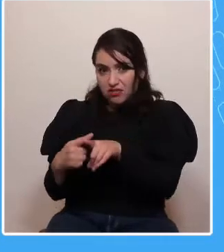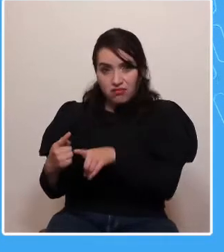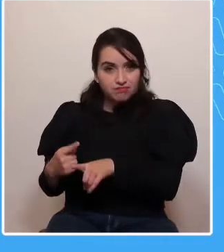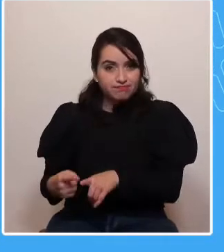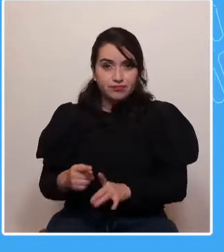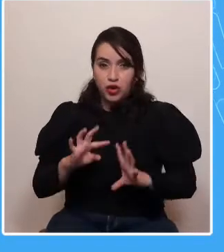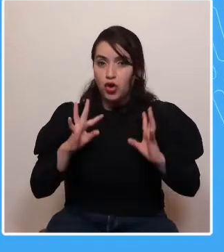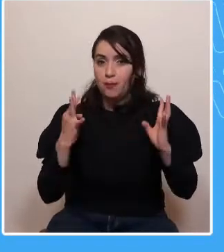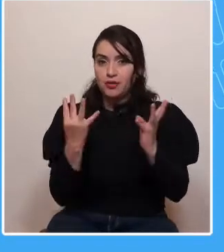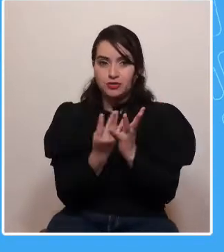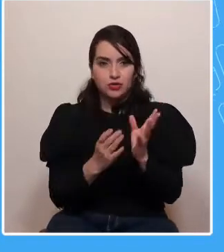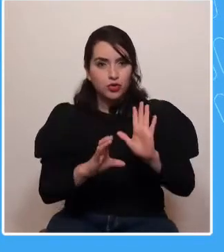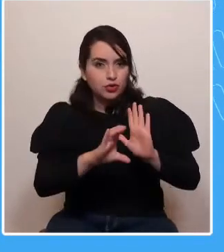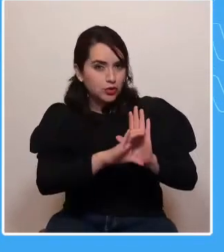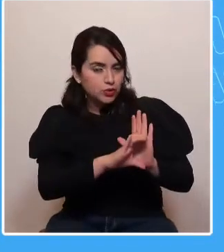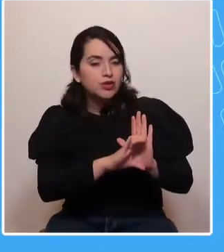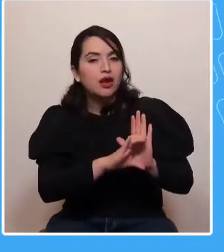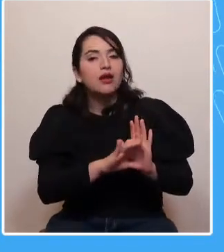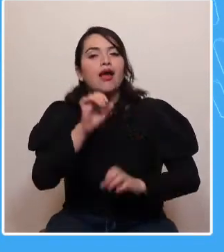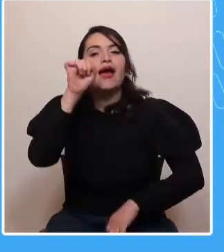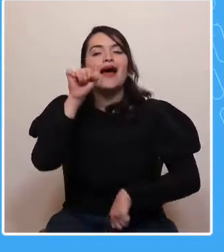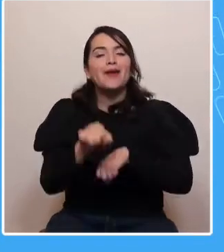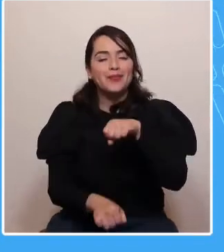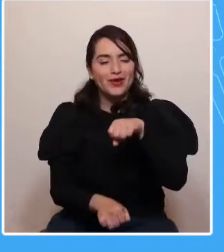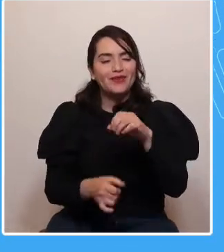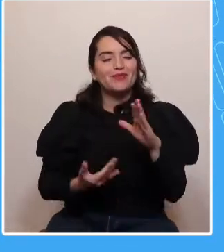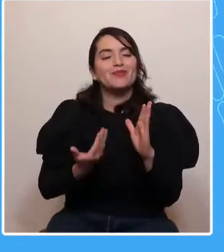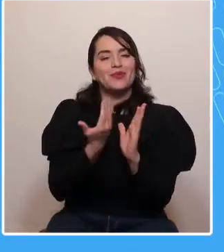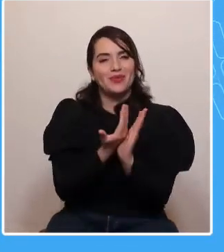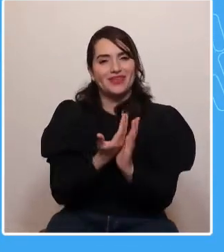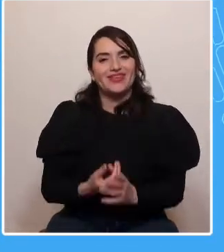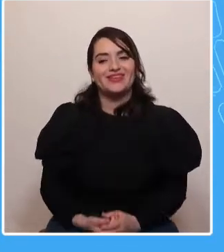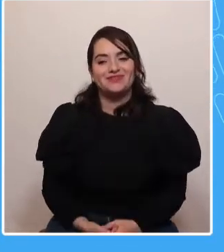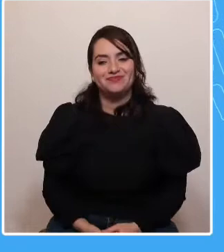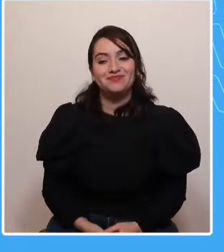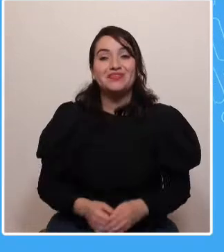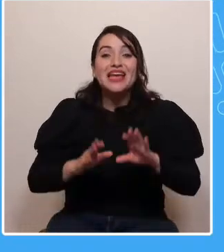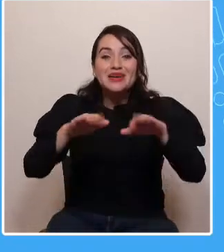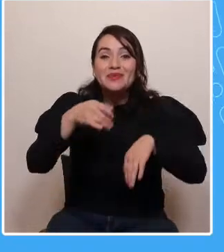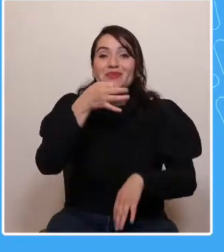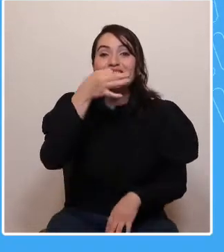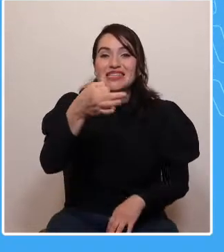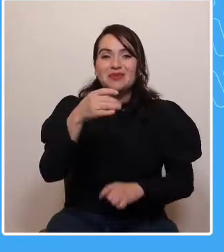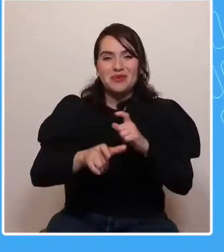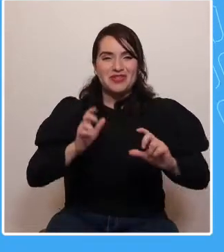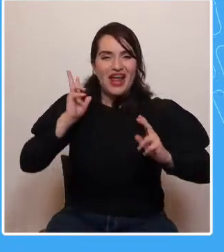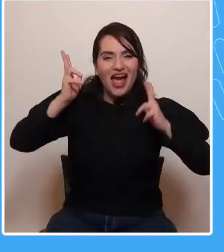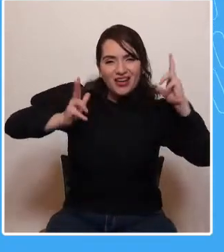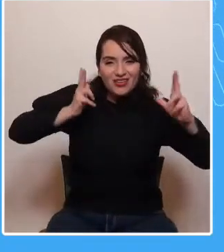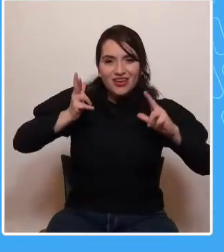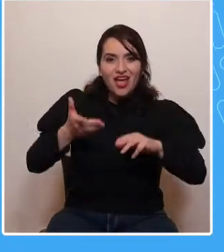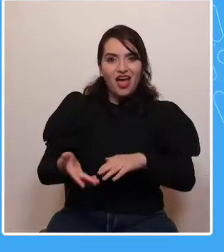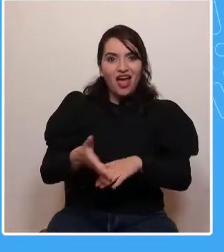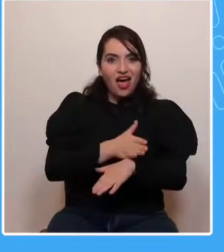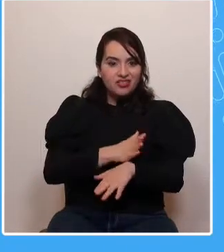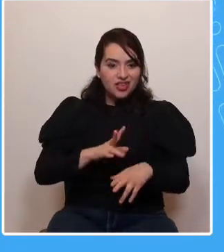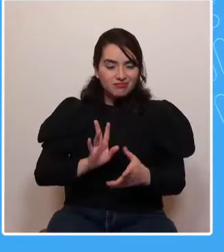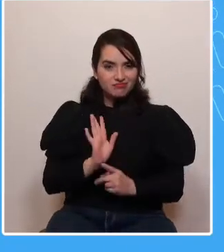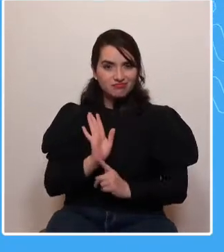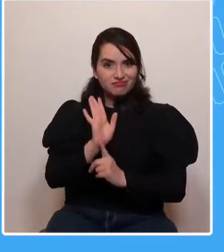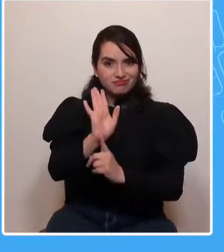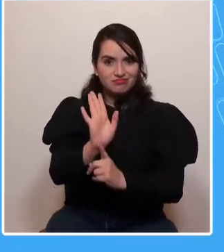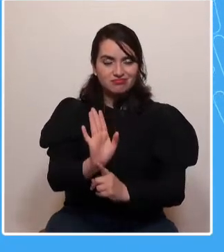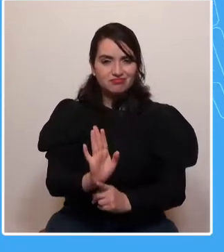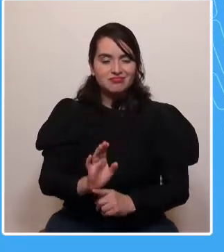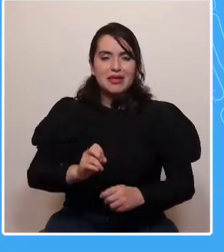Convención Constitucional que aprueben estas propuestas. Y como decimos los actores antes de una función,